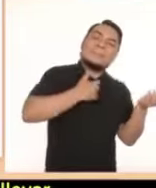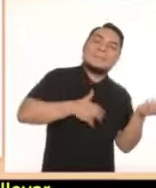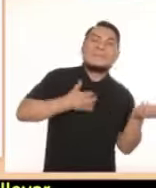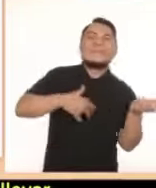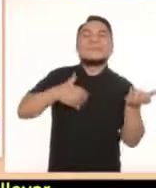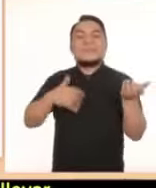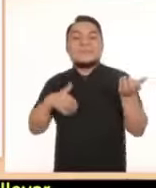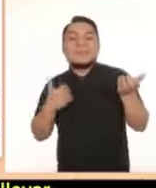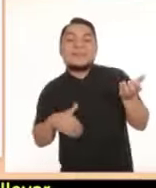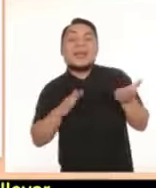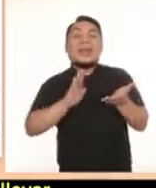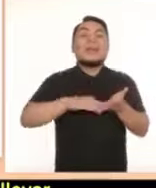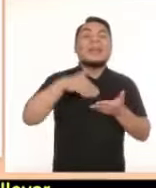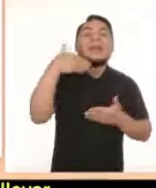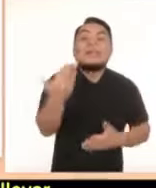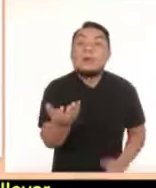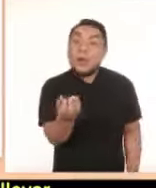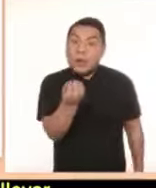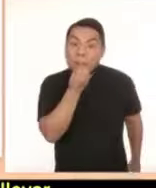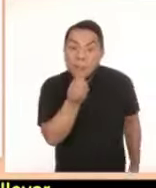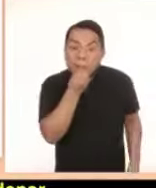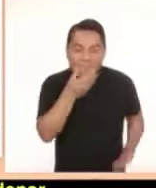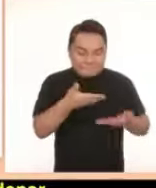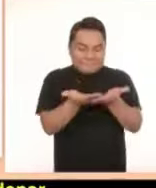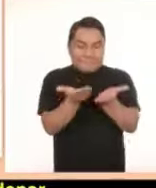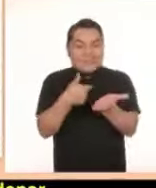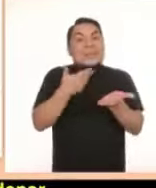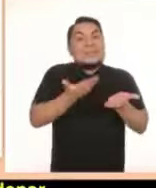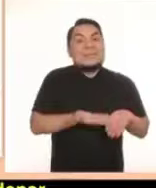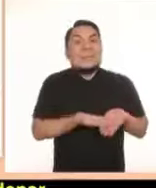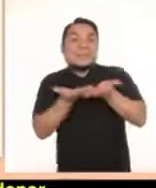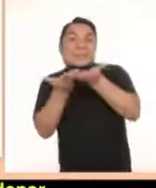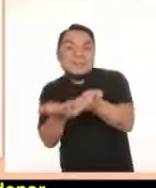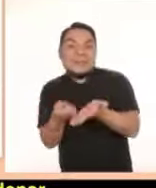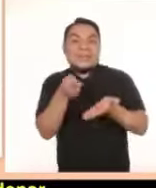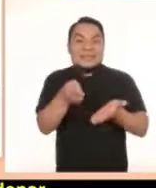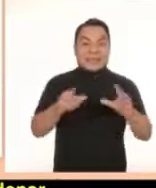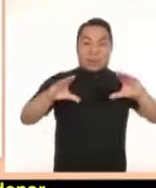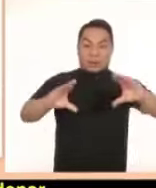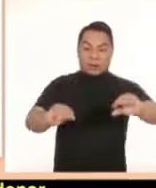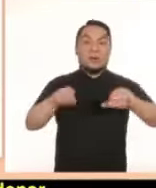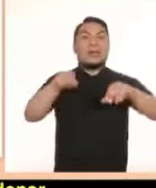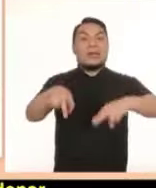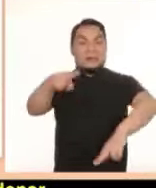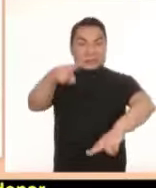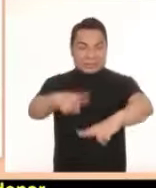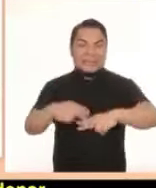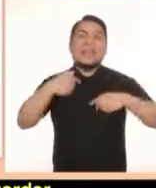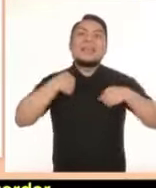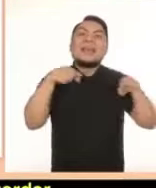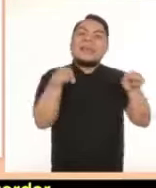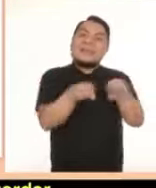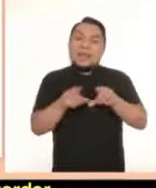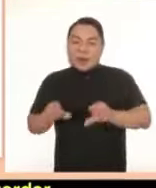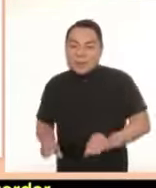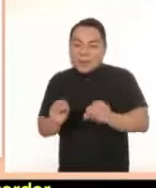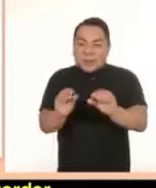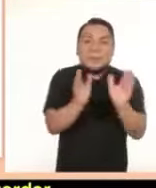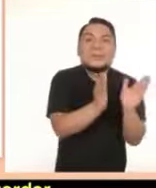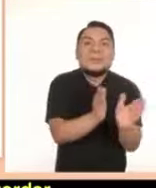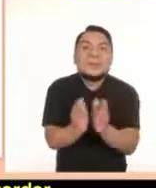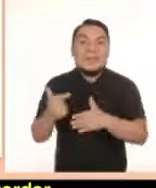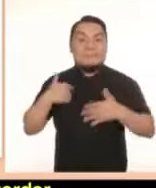Después de un alimento en el plato voy a llevar los cojines de la sala, también voy a ordenar mi pijama